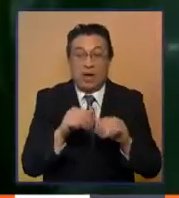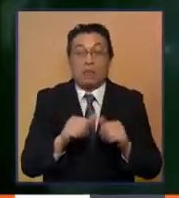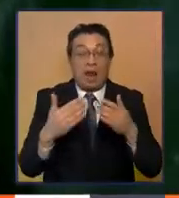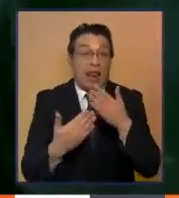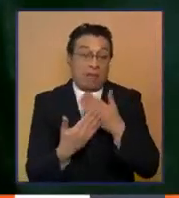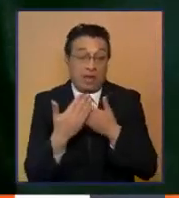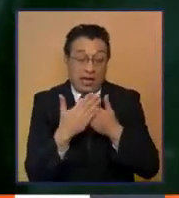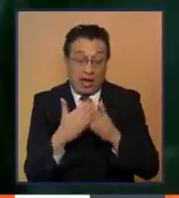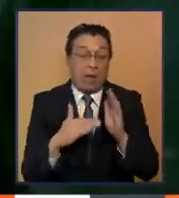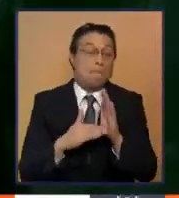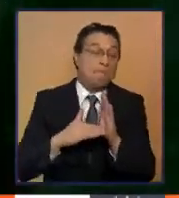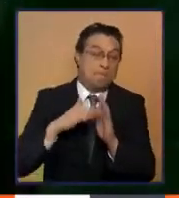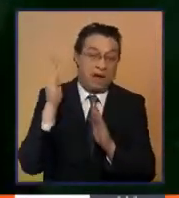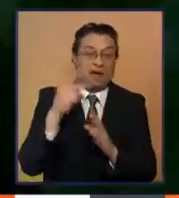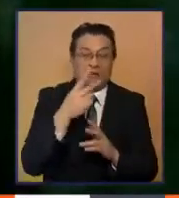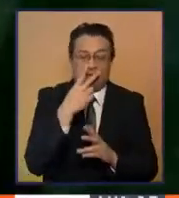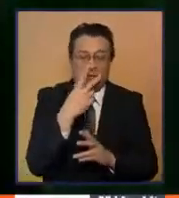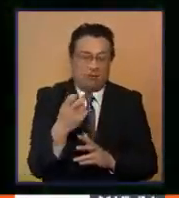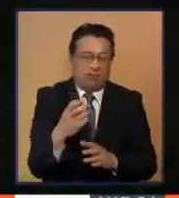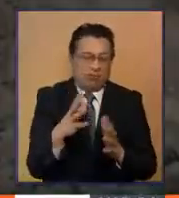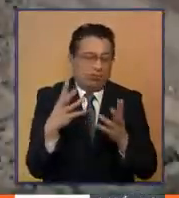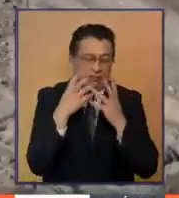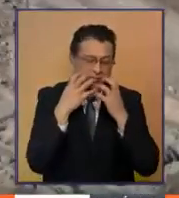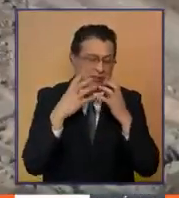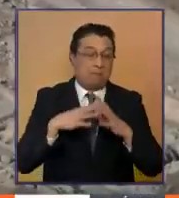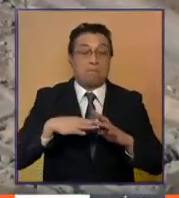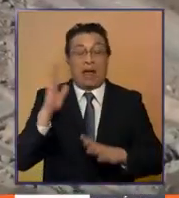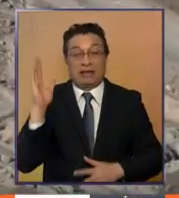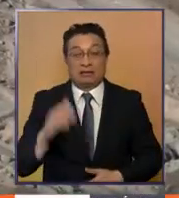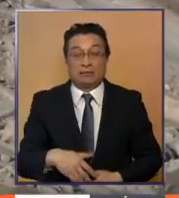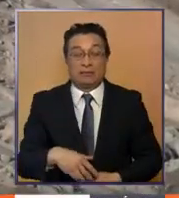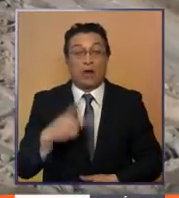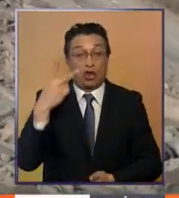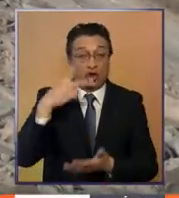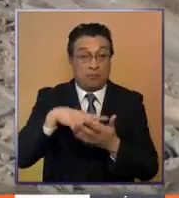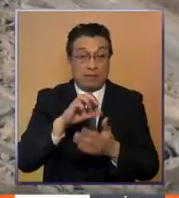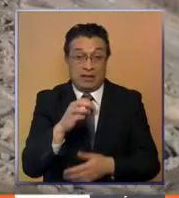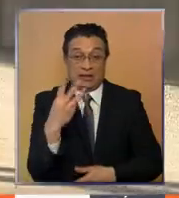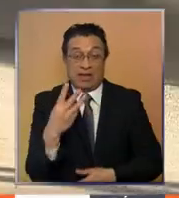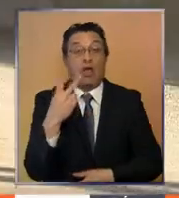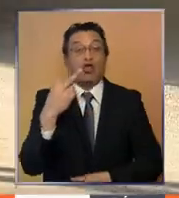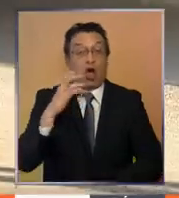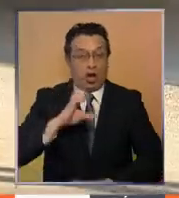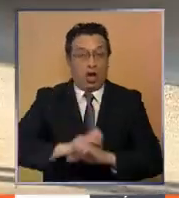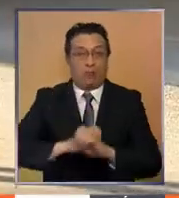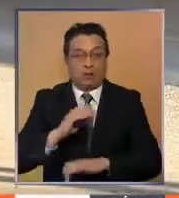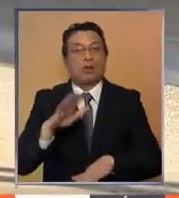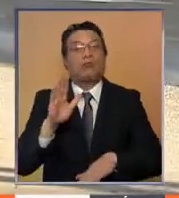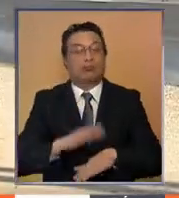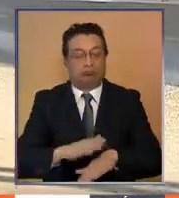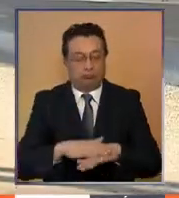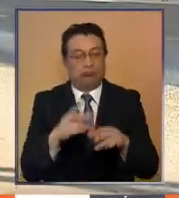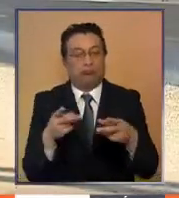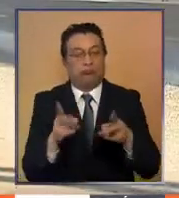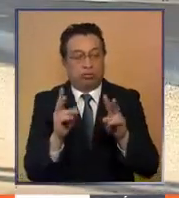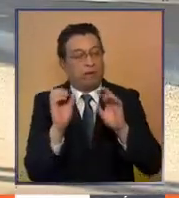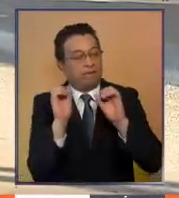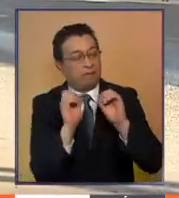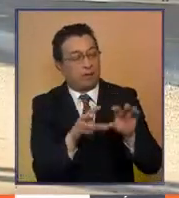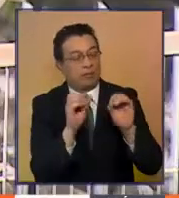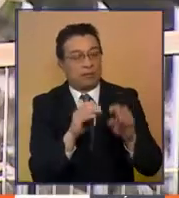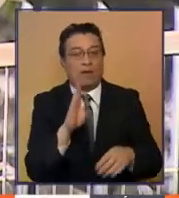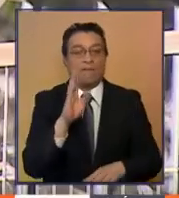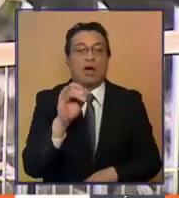mañanas cuando empiezan esos malos olores, parece que más fuerte. El año 2003, 2 empresas recibieron una autorización para eliminar ahí